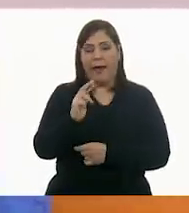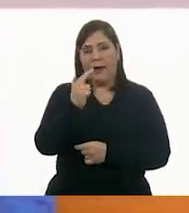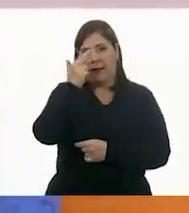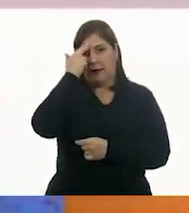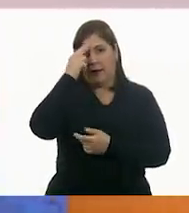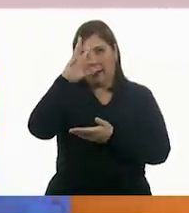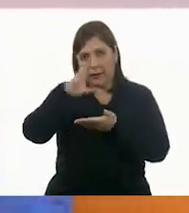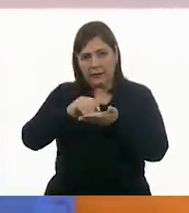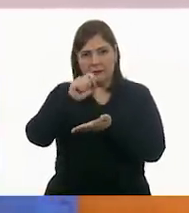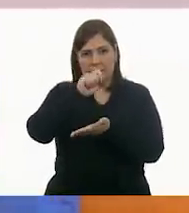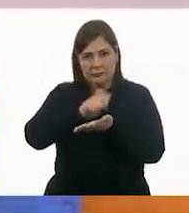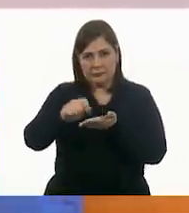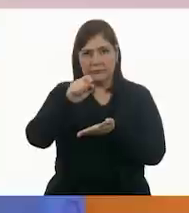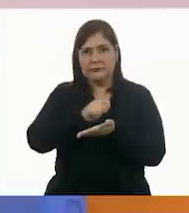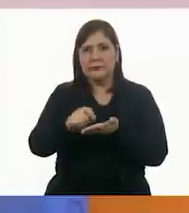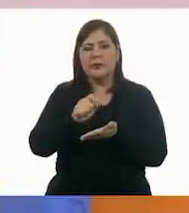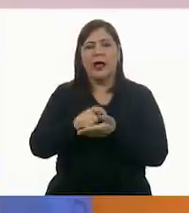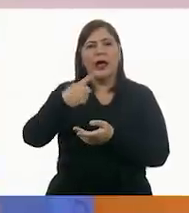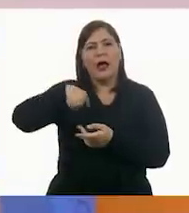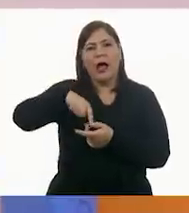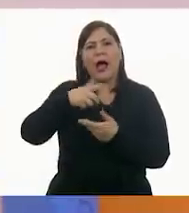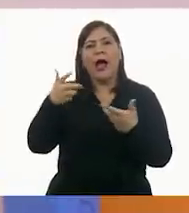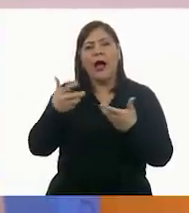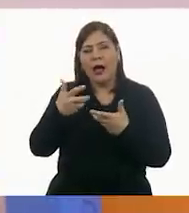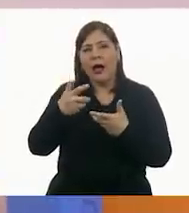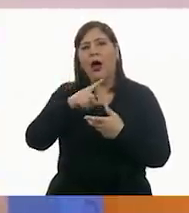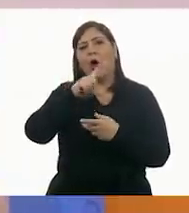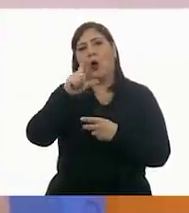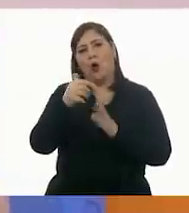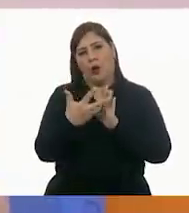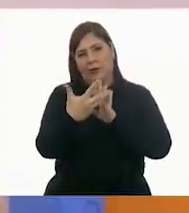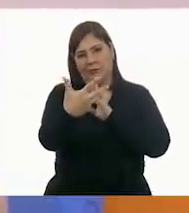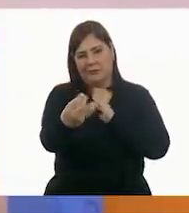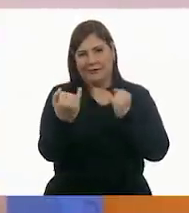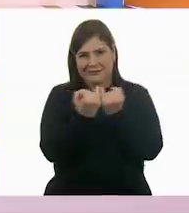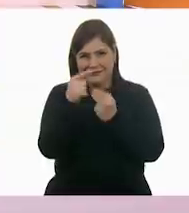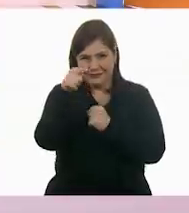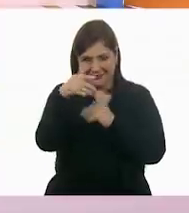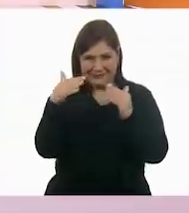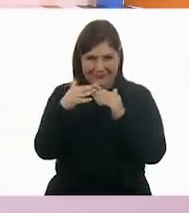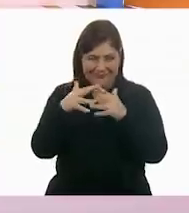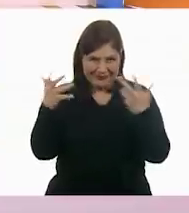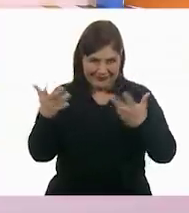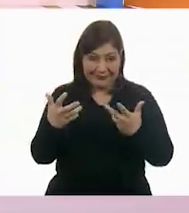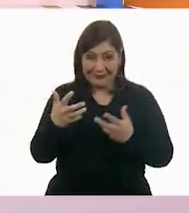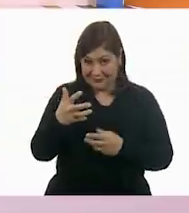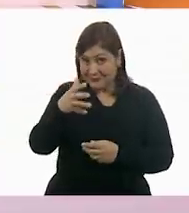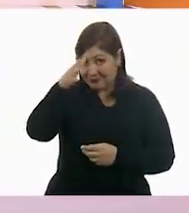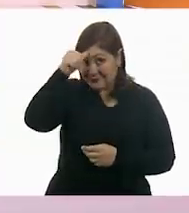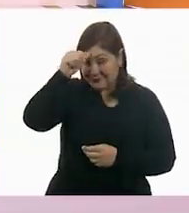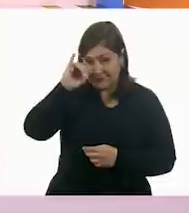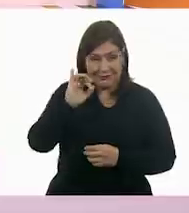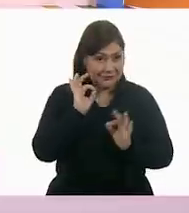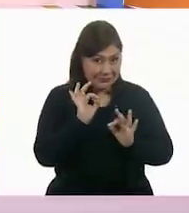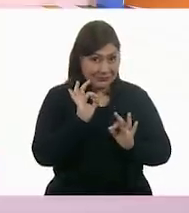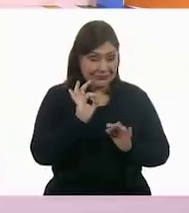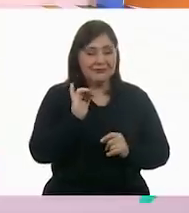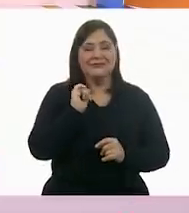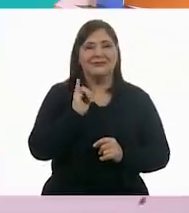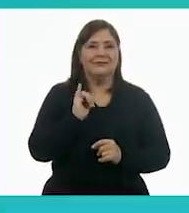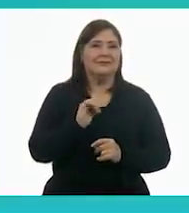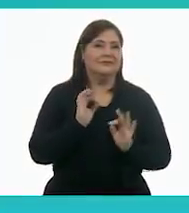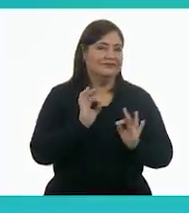apuntes, veas lo que hacemos y después lo hagas tú en casita. ¿Qué te parece? ¿Sí? ¿Sí, Mariana? Sí, bueno,